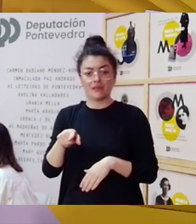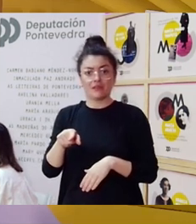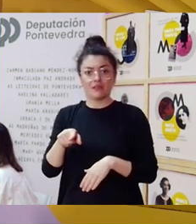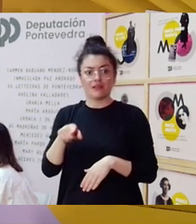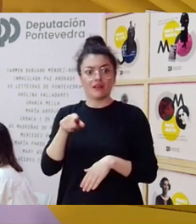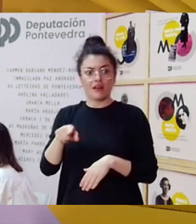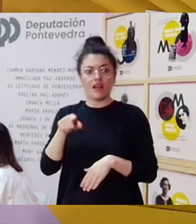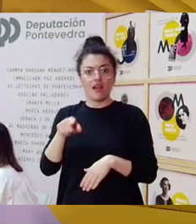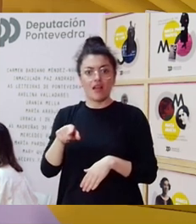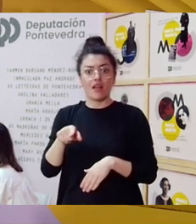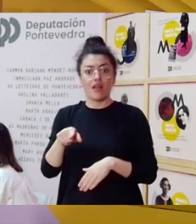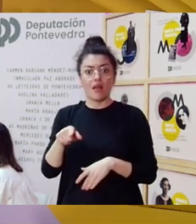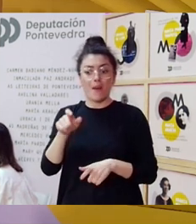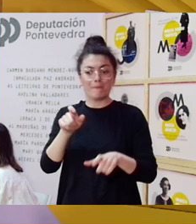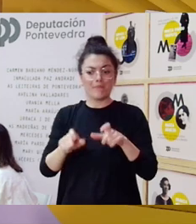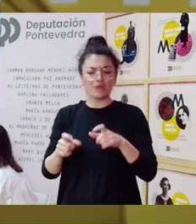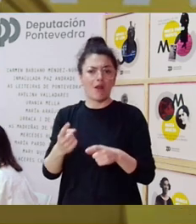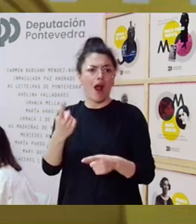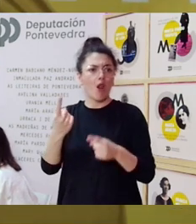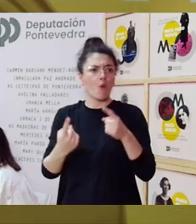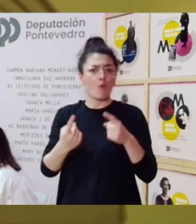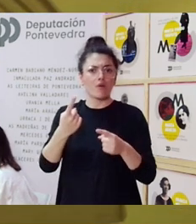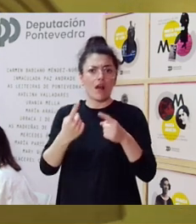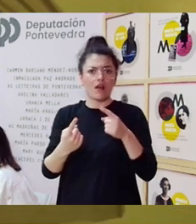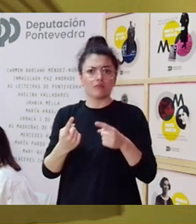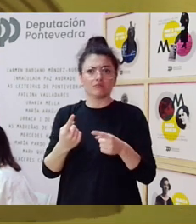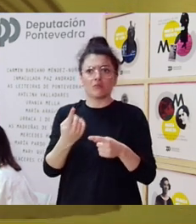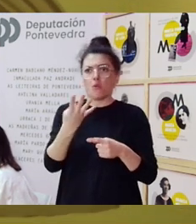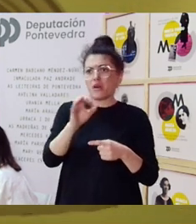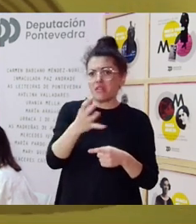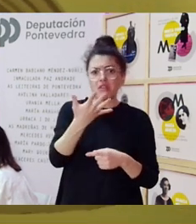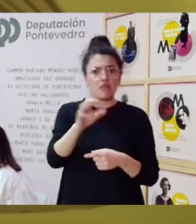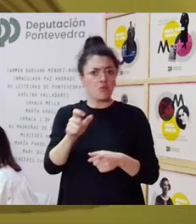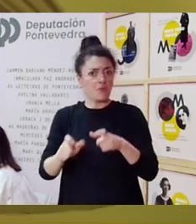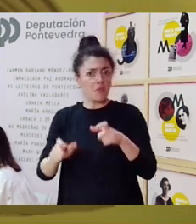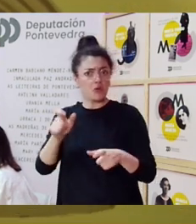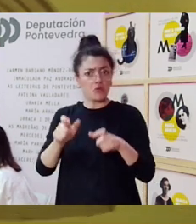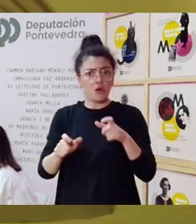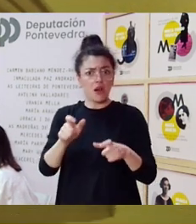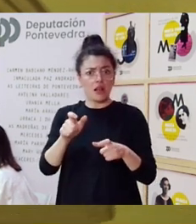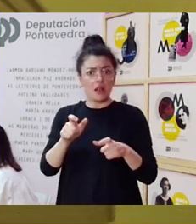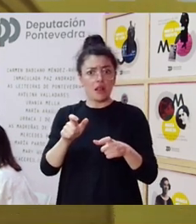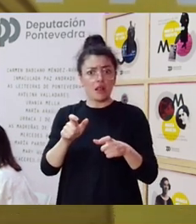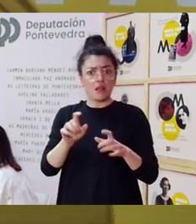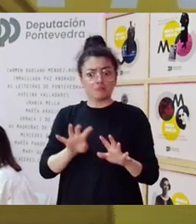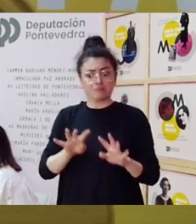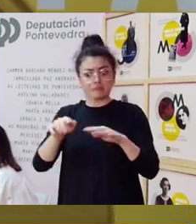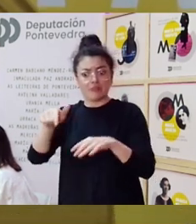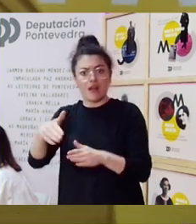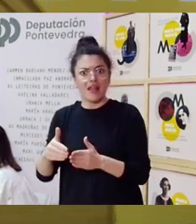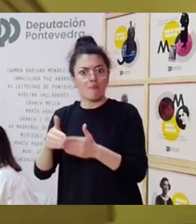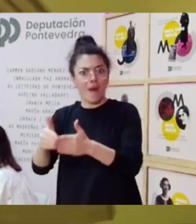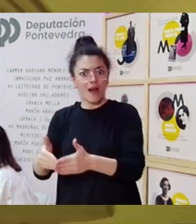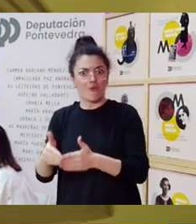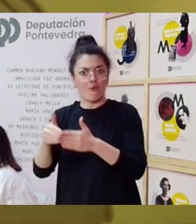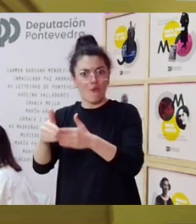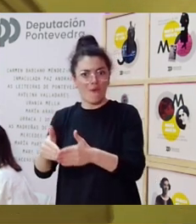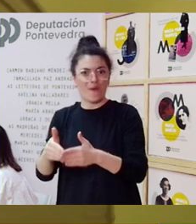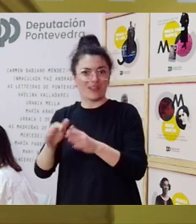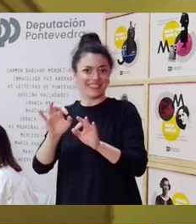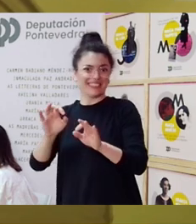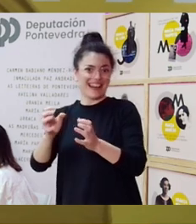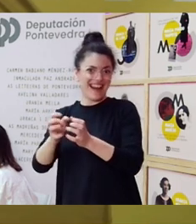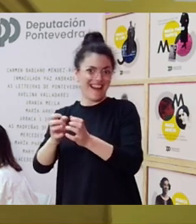foron unhas poucas personas, pois non sei, máis de 40 ou 50 personas foron no cargueiro de laranxas